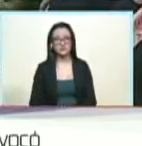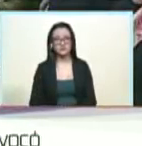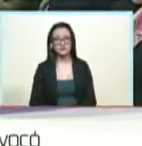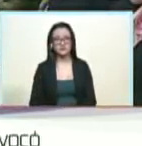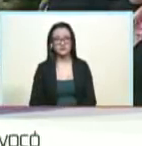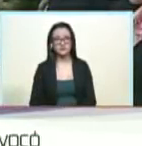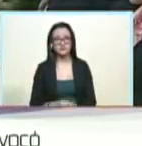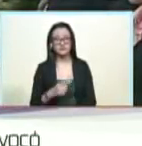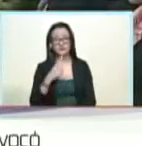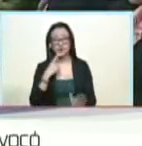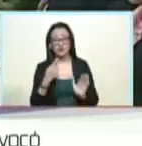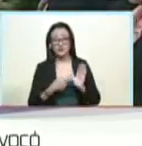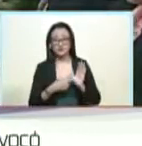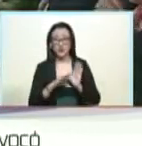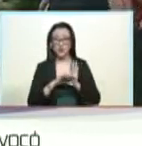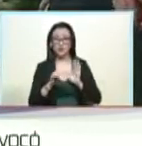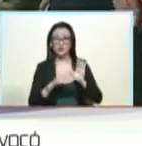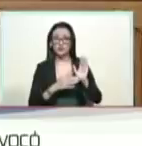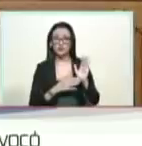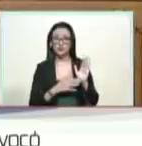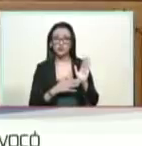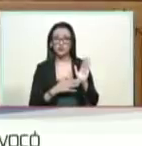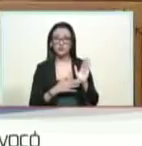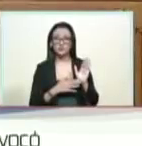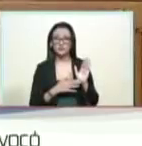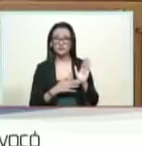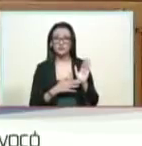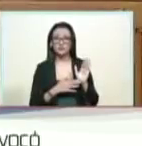Como mandata la Constitución,